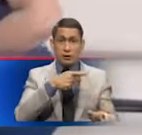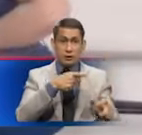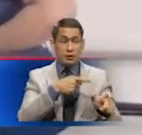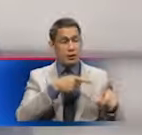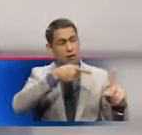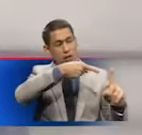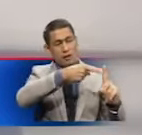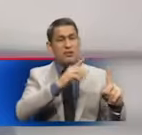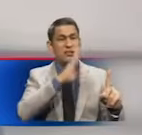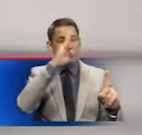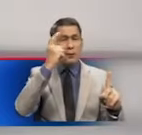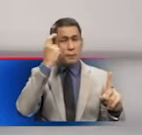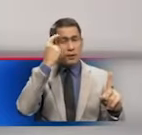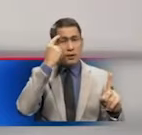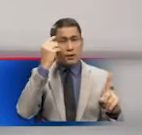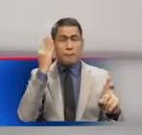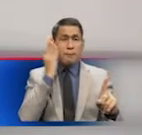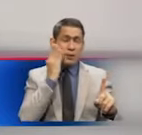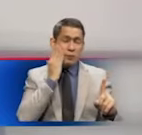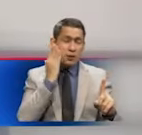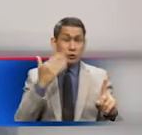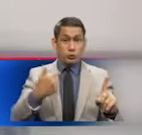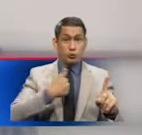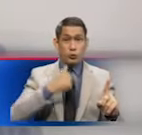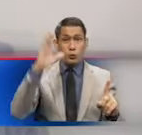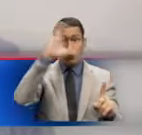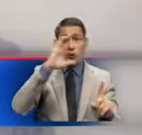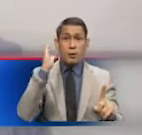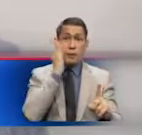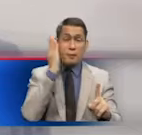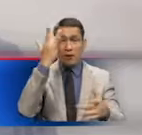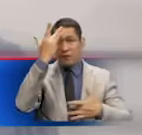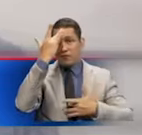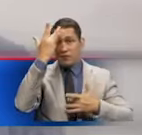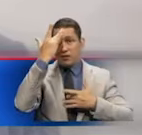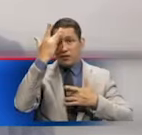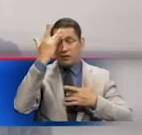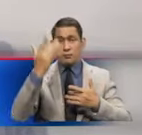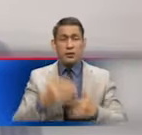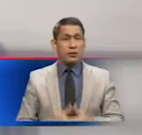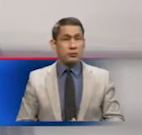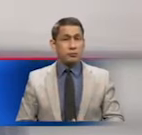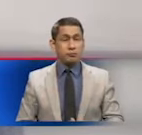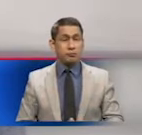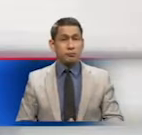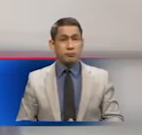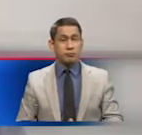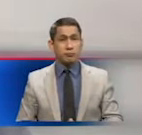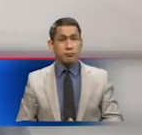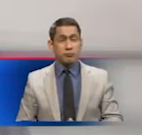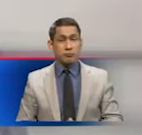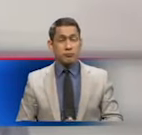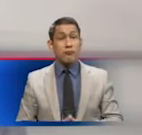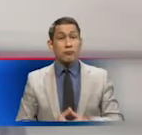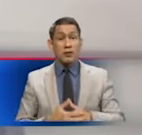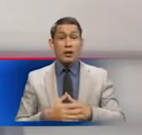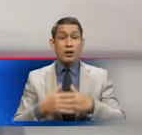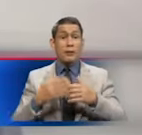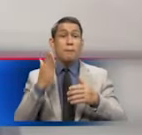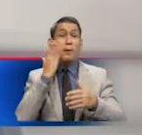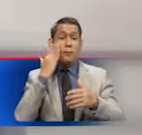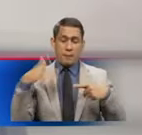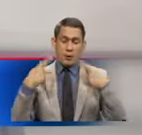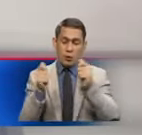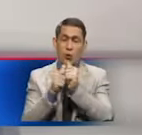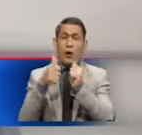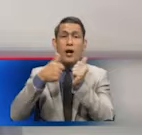a su madre. Yo fui a buscar a mi mamá porque ella estaba enferma. Yo vivía aquí en Santo Domingo con mi hermana. Como ella se fue, yo la fui a